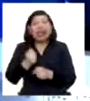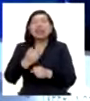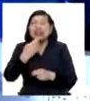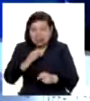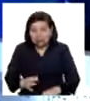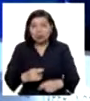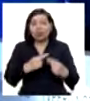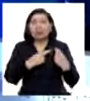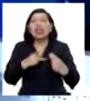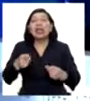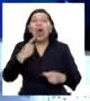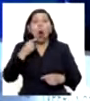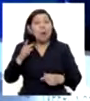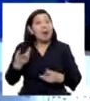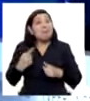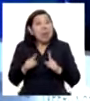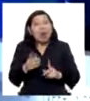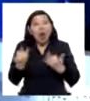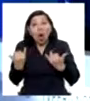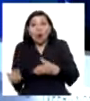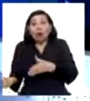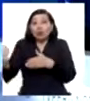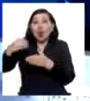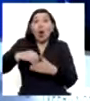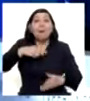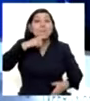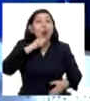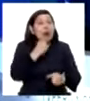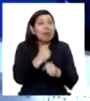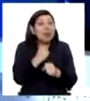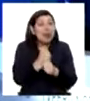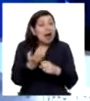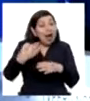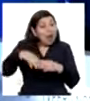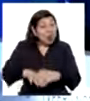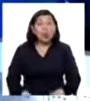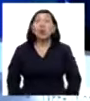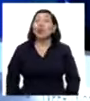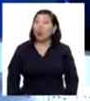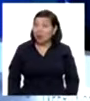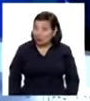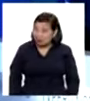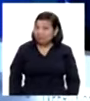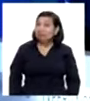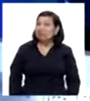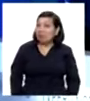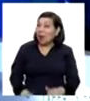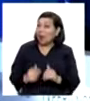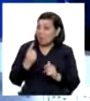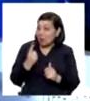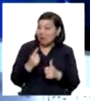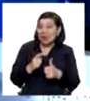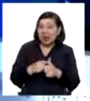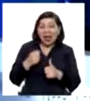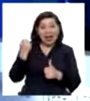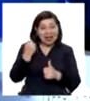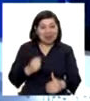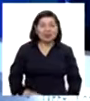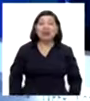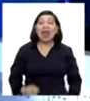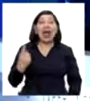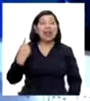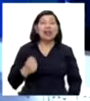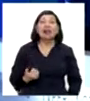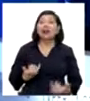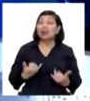tema portuario, que es un aspecto tan masculinizado. Entonces, es una experiencia muy bonita que mereció el primer lugar en esta primera